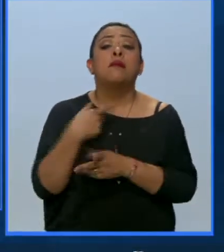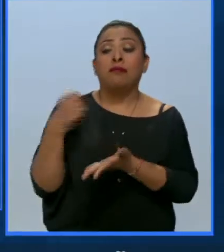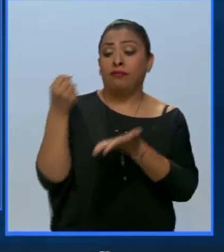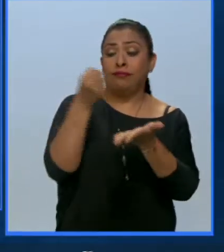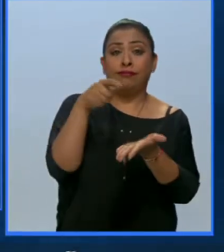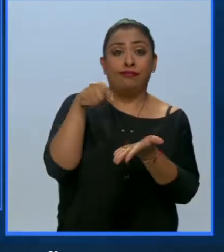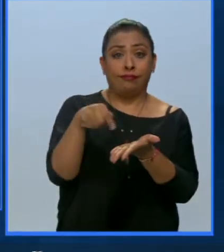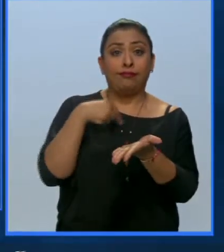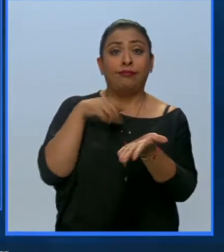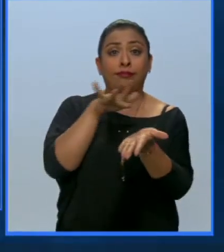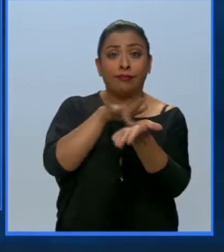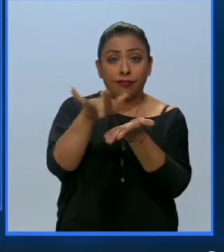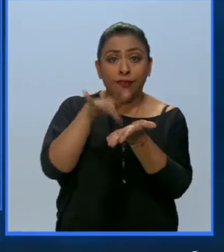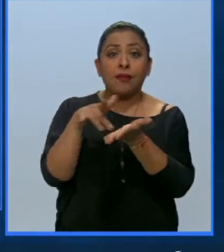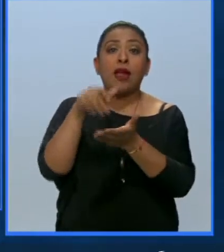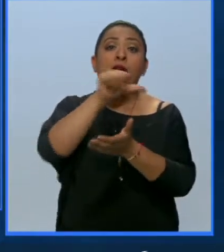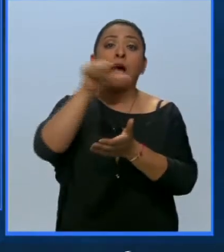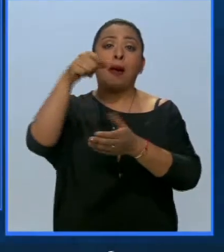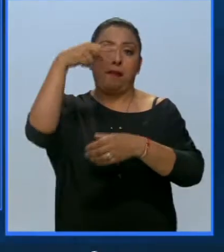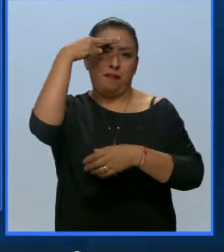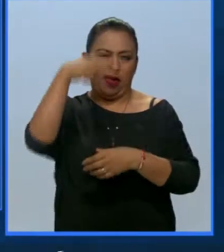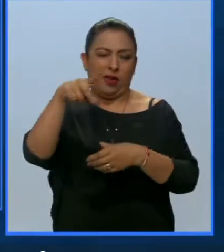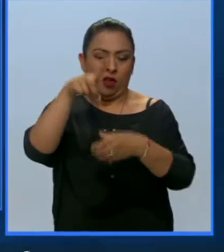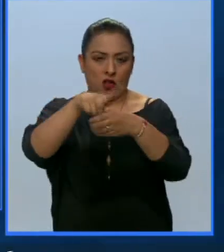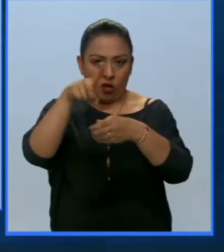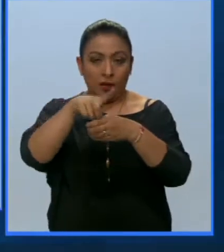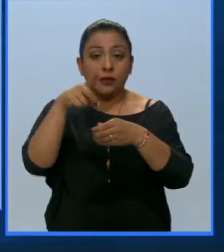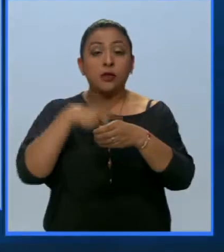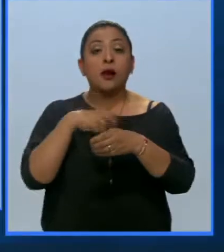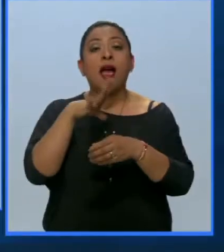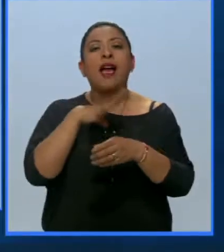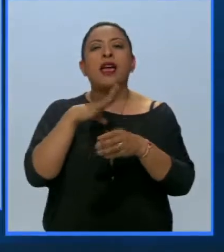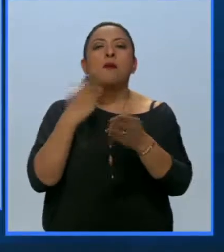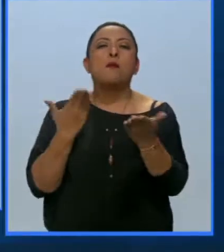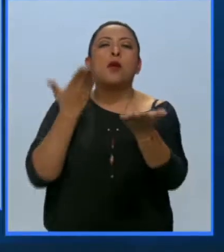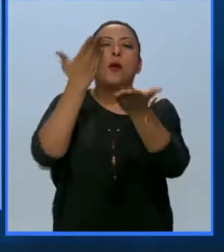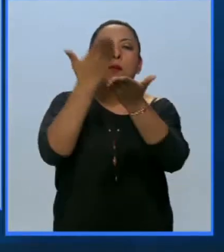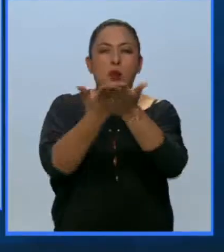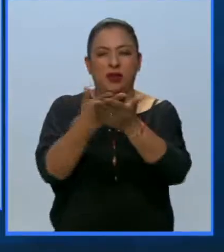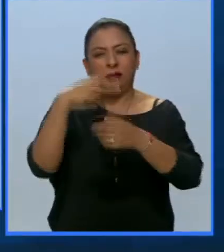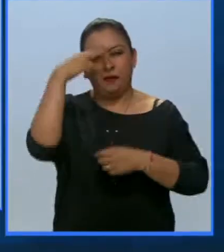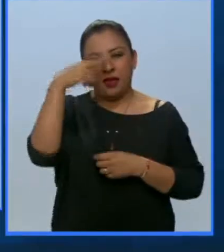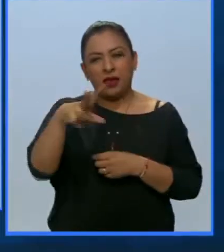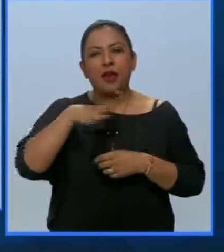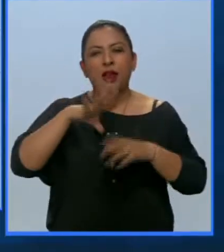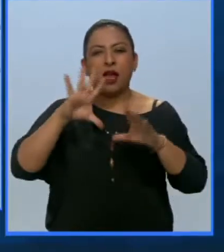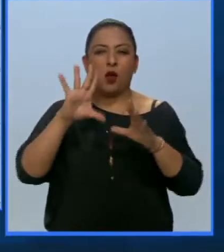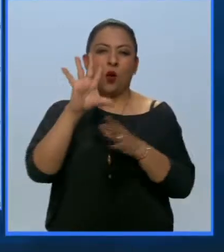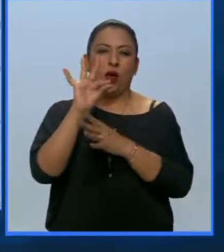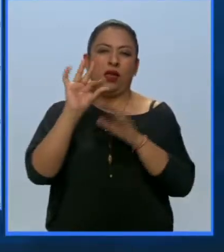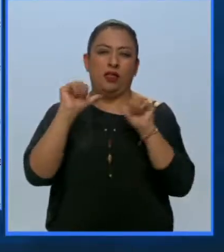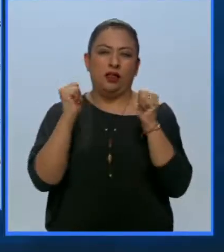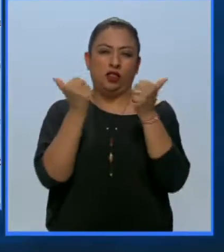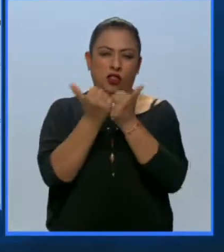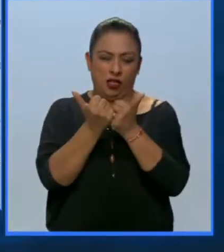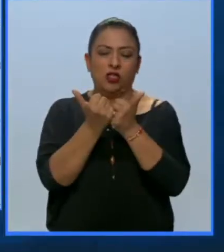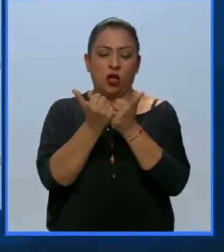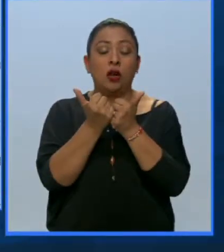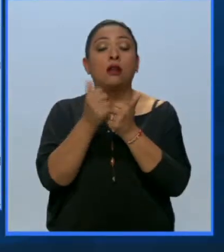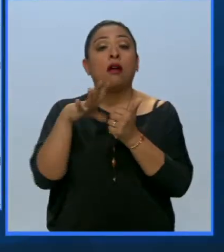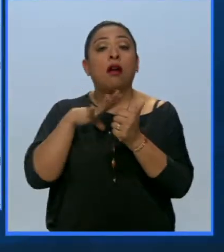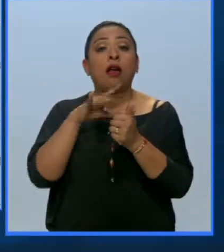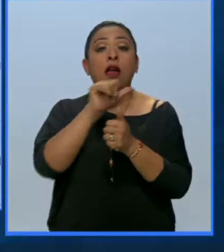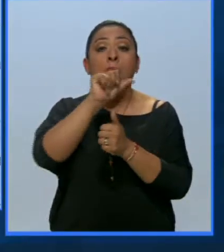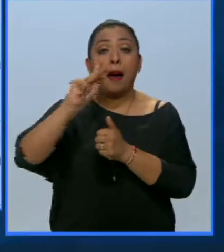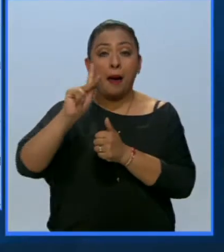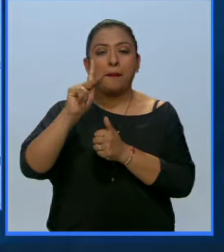que llegó a través de donaciones a México? La iniciativa Transparencia Mexicana, junto con más de 40 asociaciones civiles y privadas, generó la